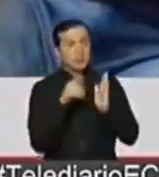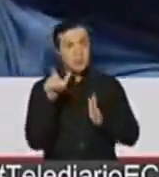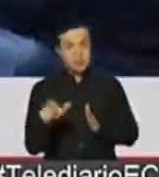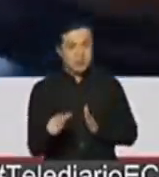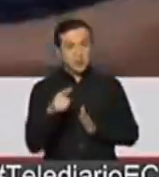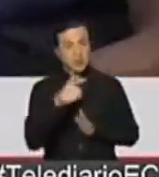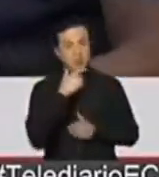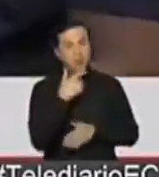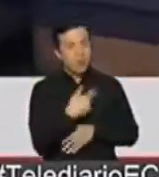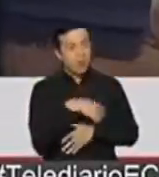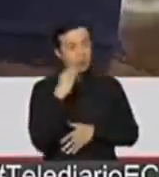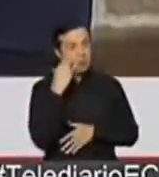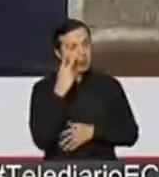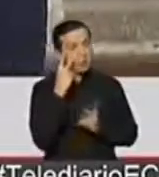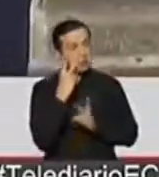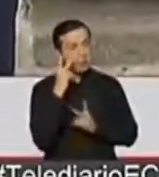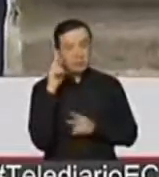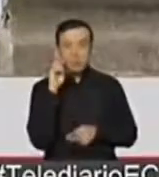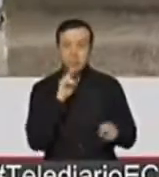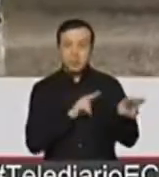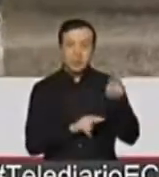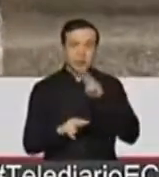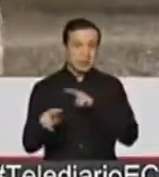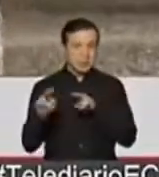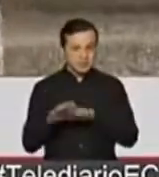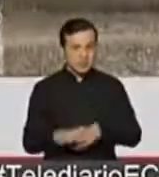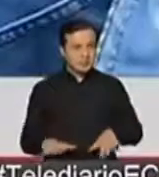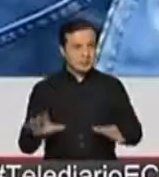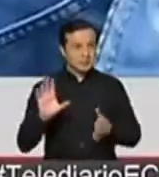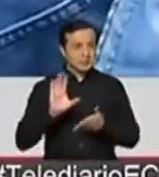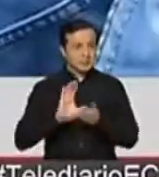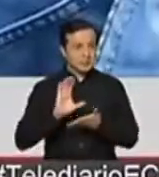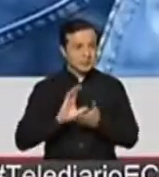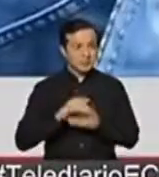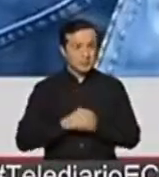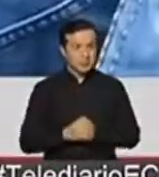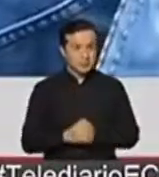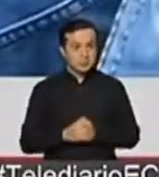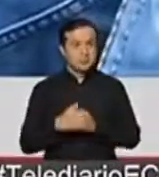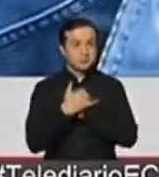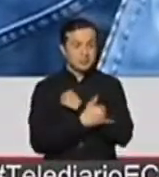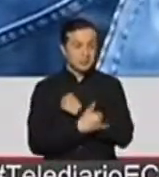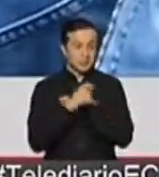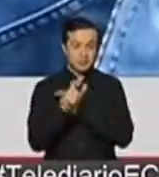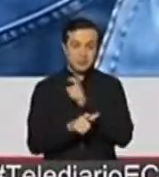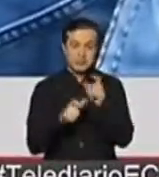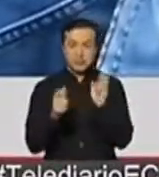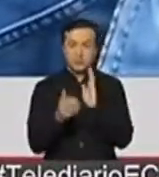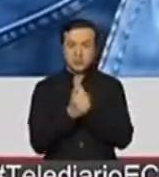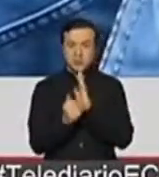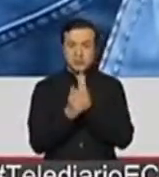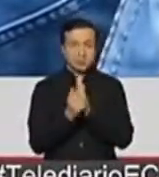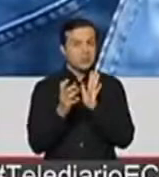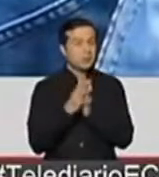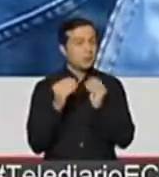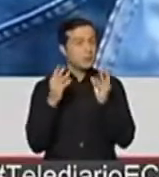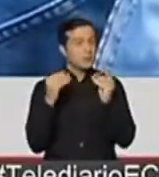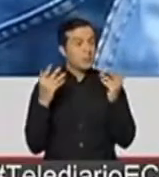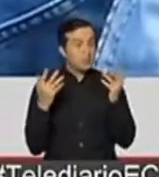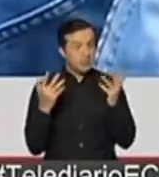totalmente maravillado con este recorrido artístico que ofrece la ciudad. El país y la gente talentosos